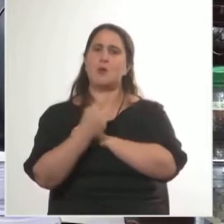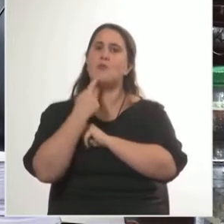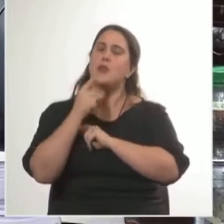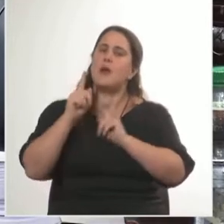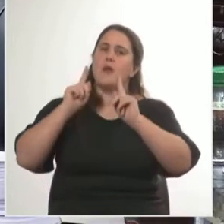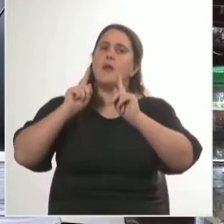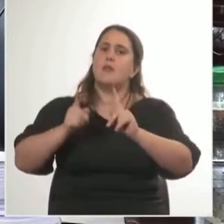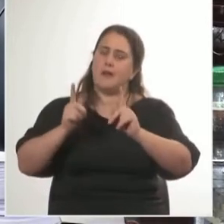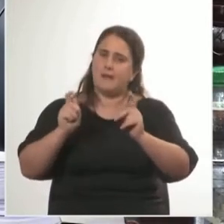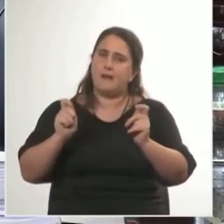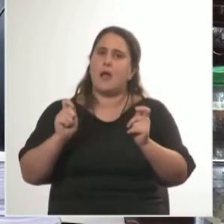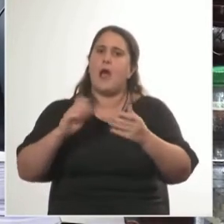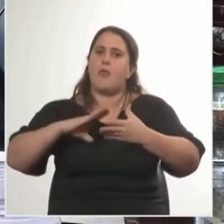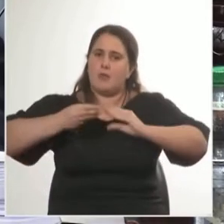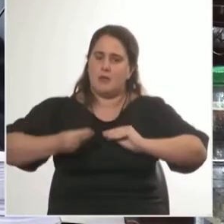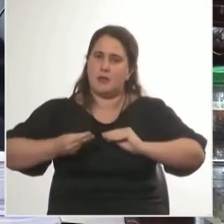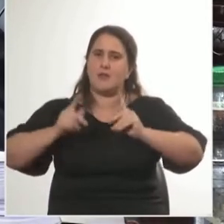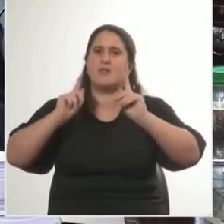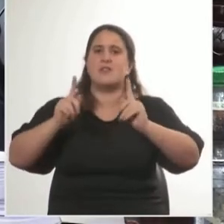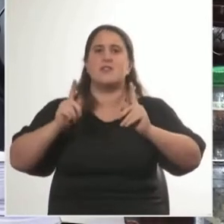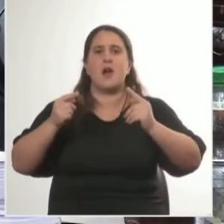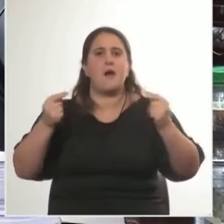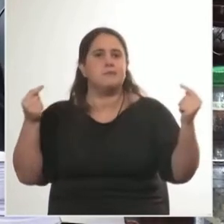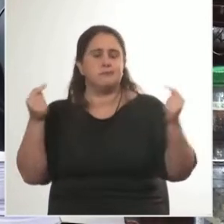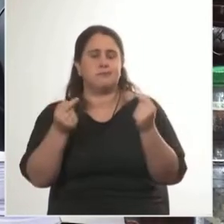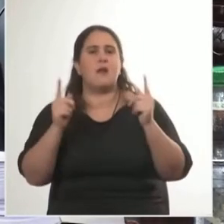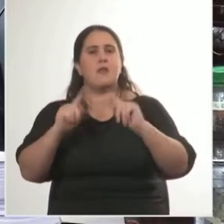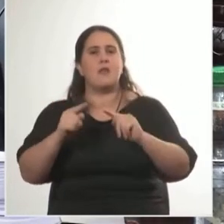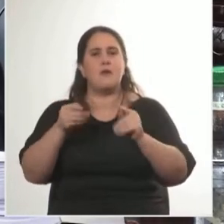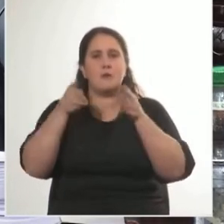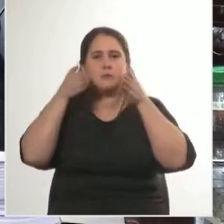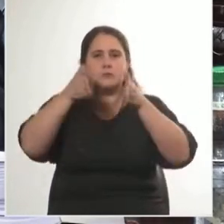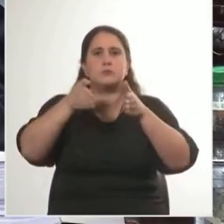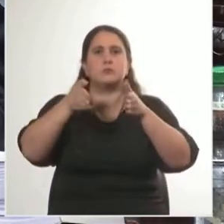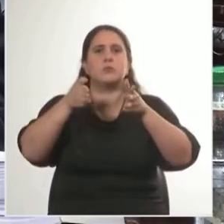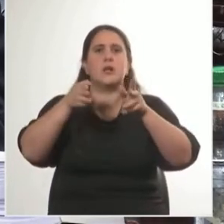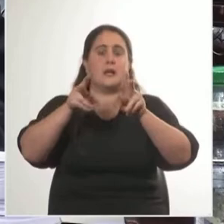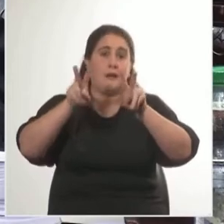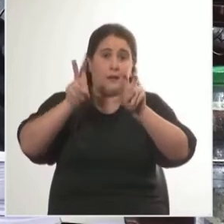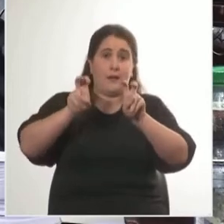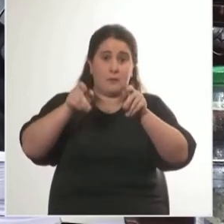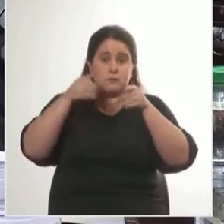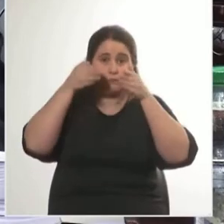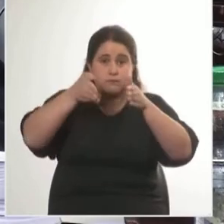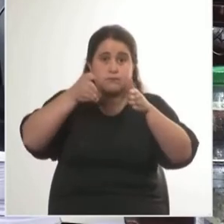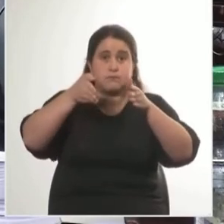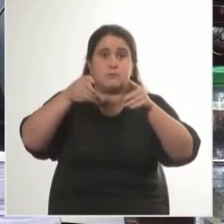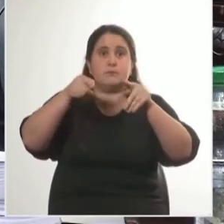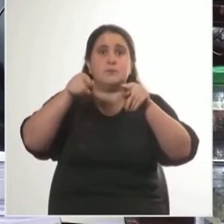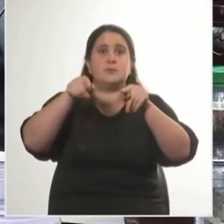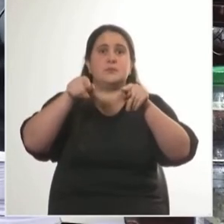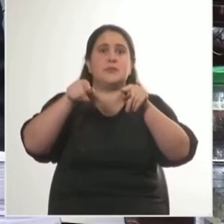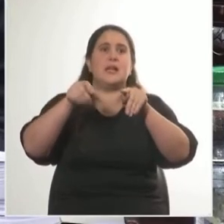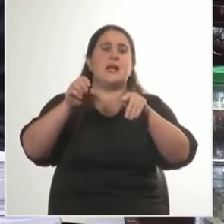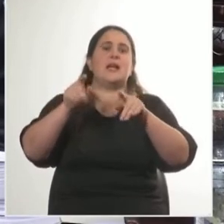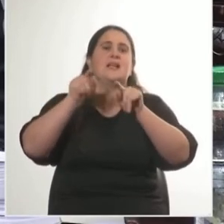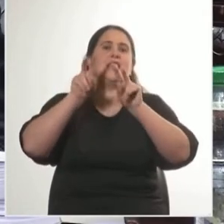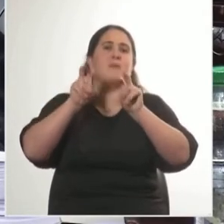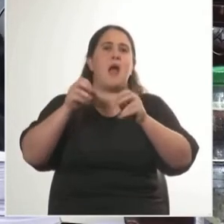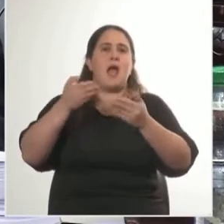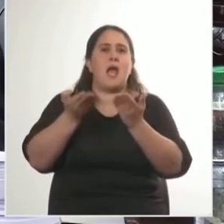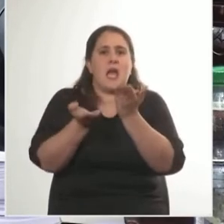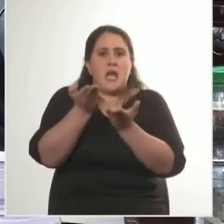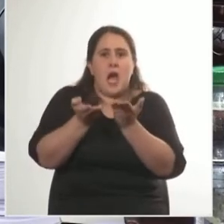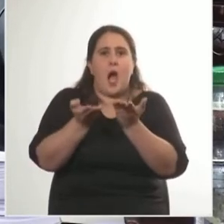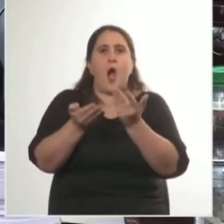políticas tienen que cambiar. Tiene que haber un enfoque justamente focalizado en clave de equidad, en